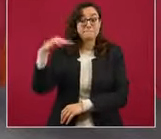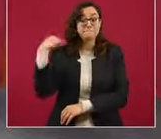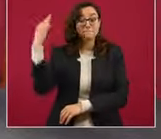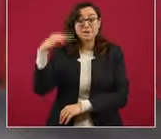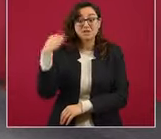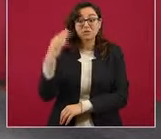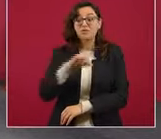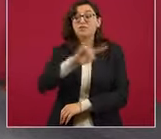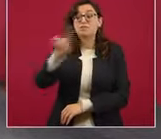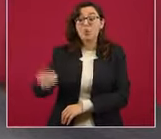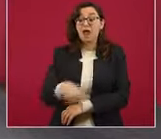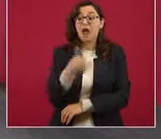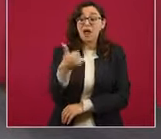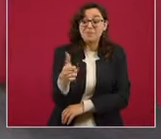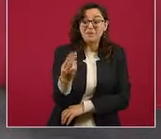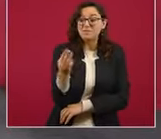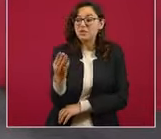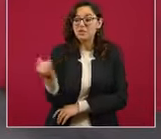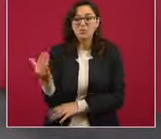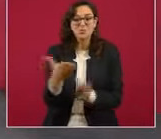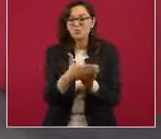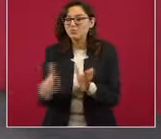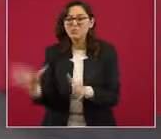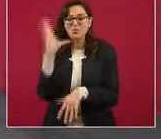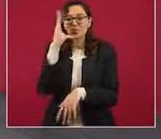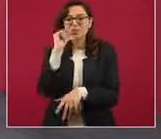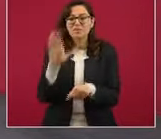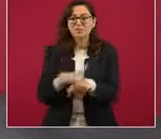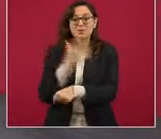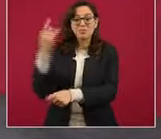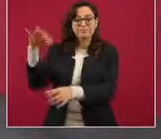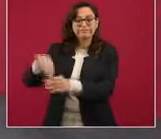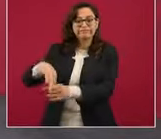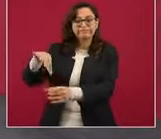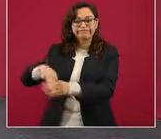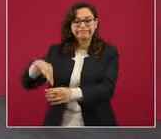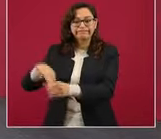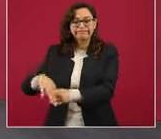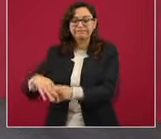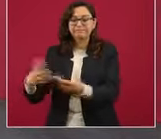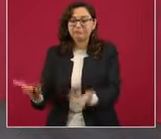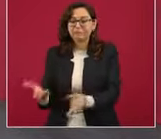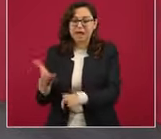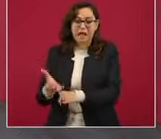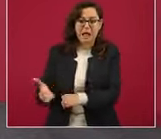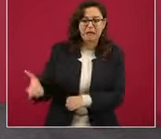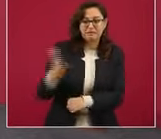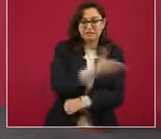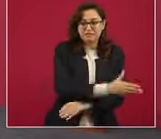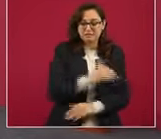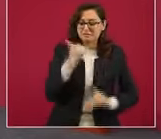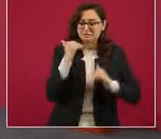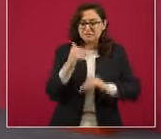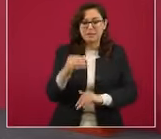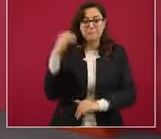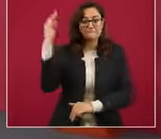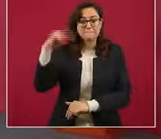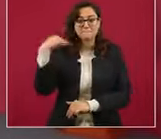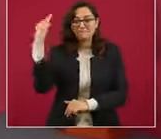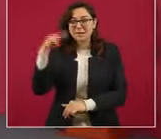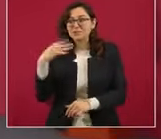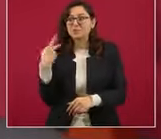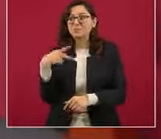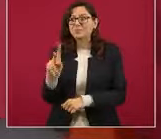hay el número de refrigeradores, de estufas,